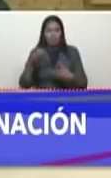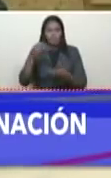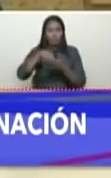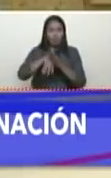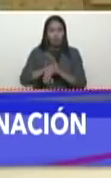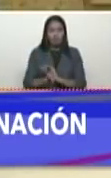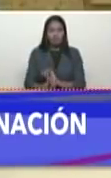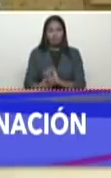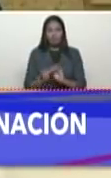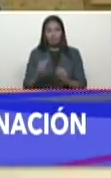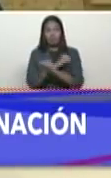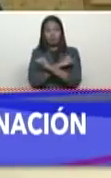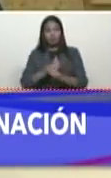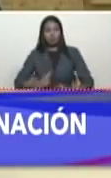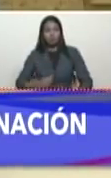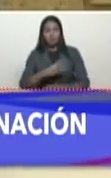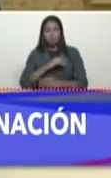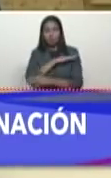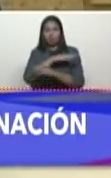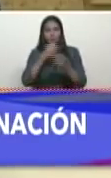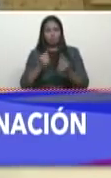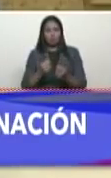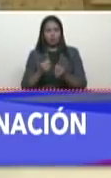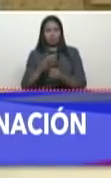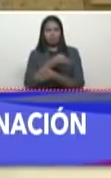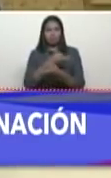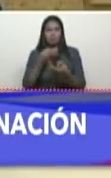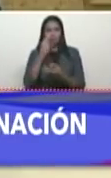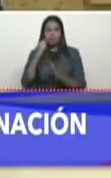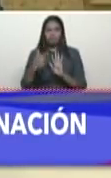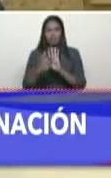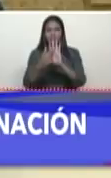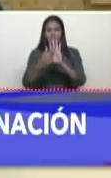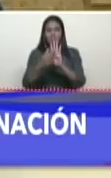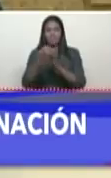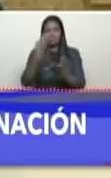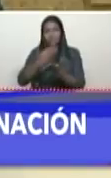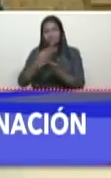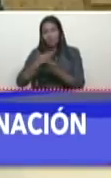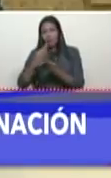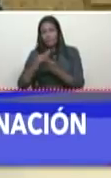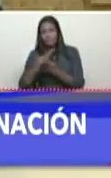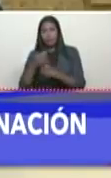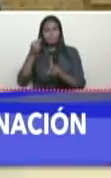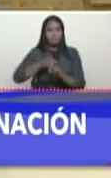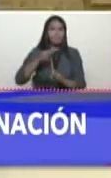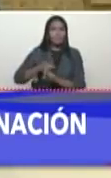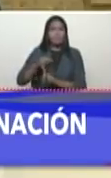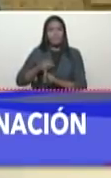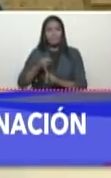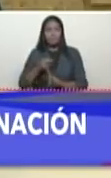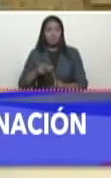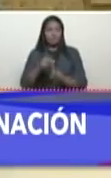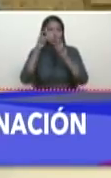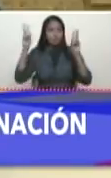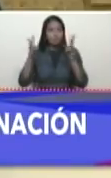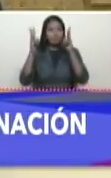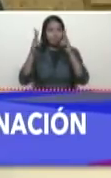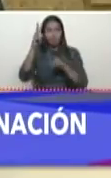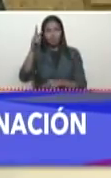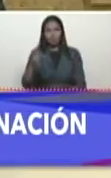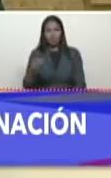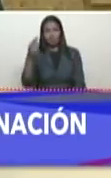y la fuerza armada con todo su poder moral al frente siempre dando batalla y obteniendo victorias diarias